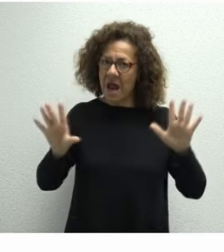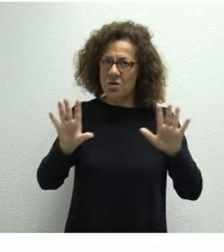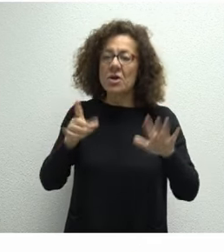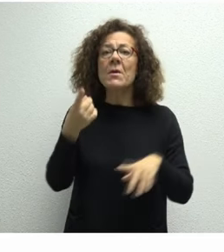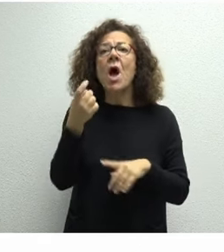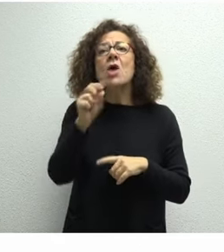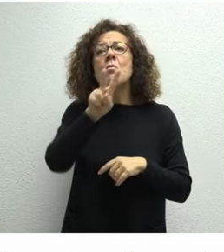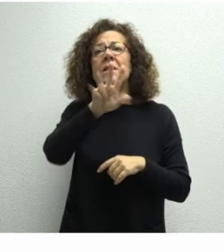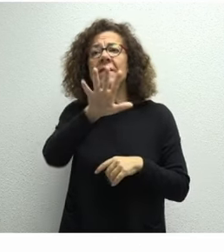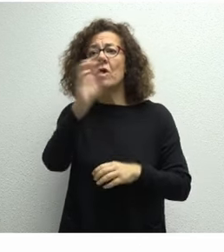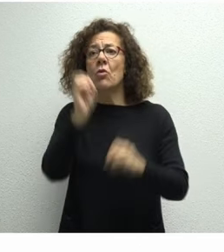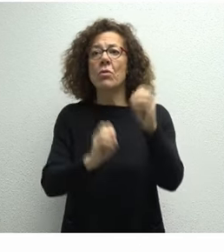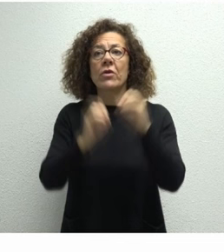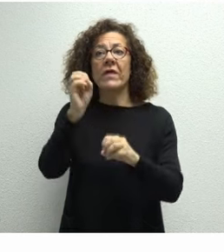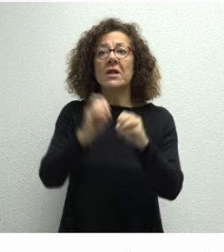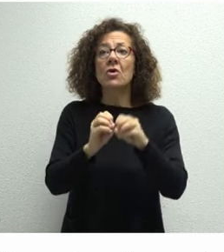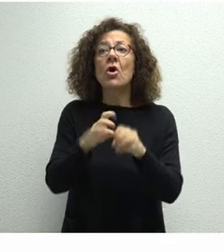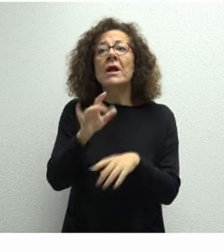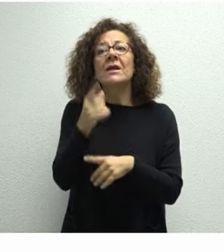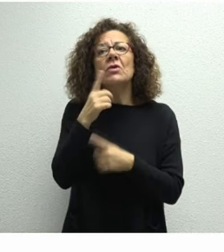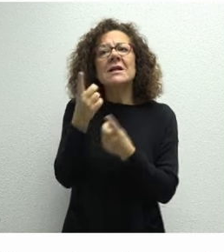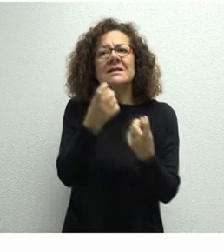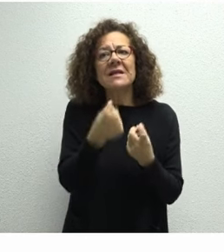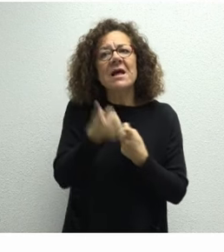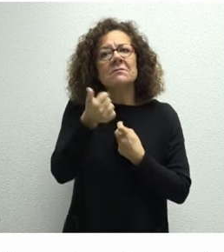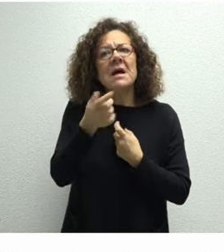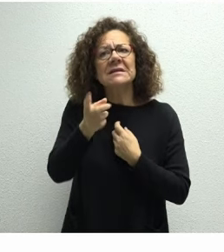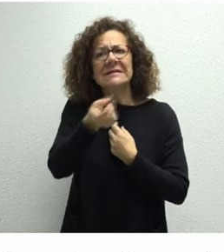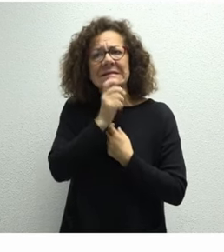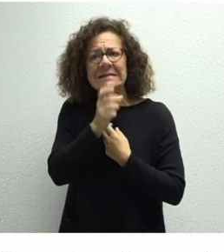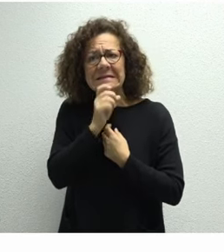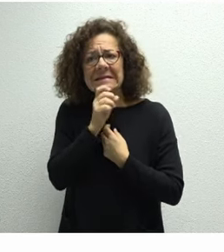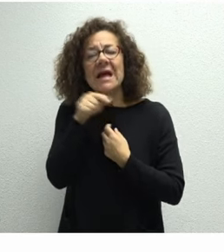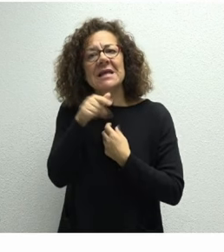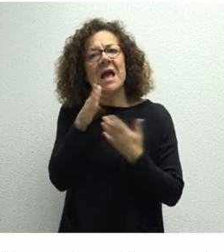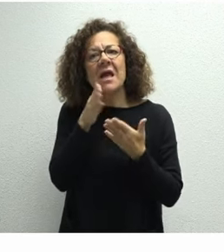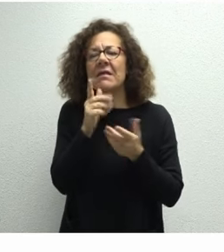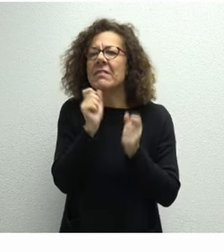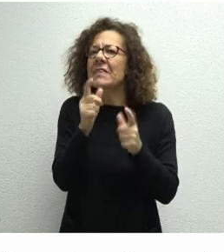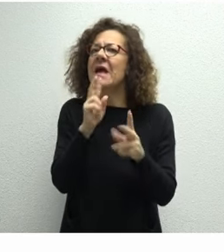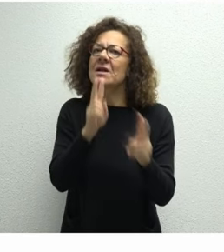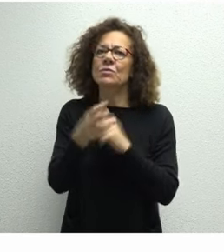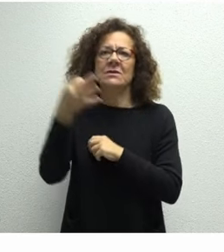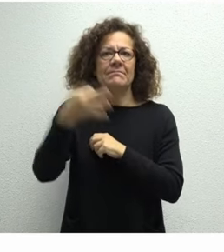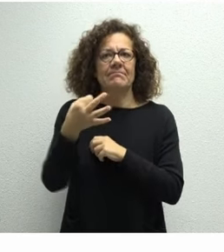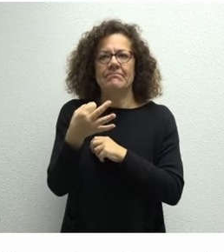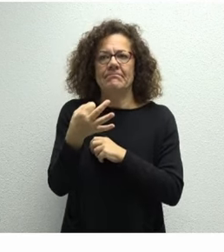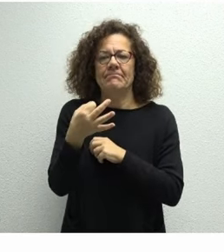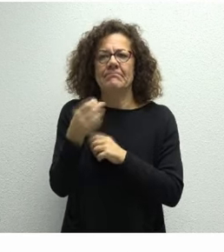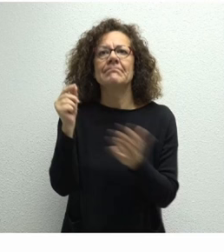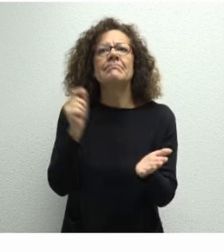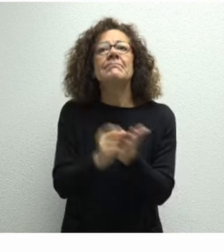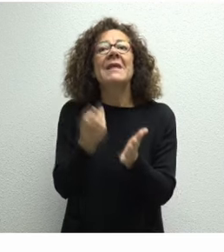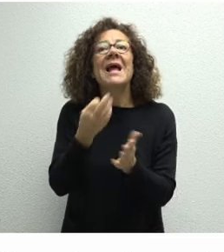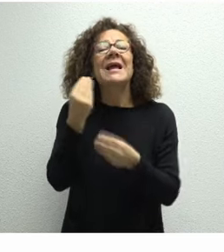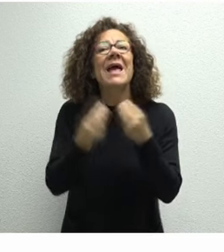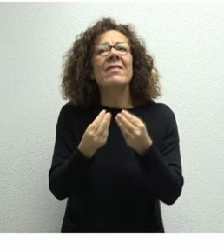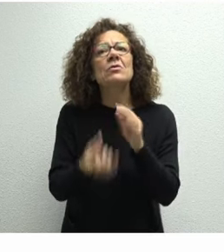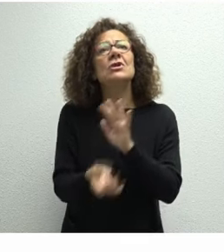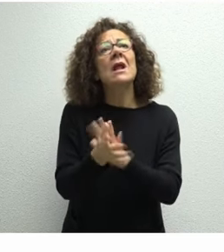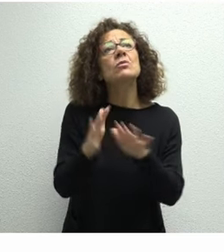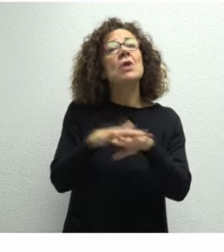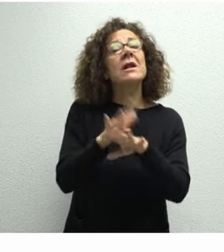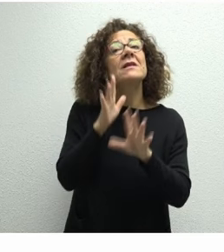hay un 25% que tiene unas necesidades más complejas y a los que hay que dar respuesta qué hacemos creamos una red